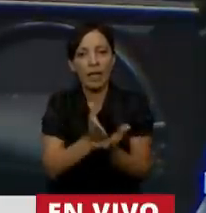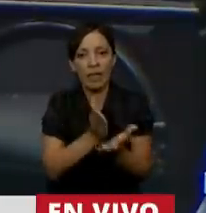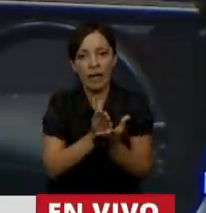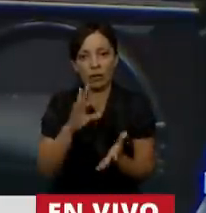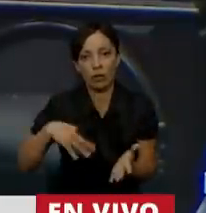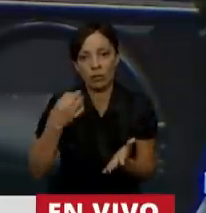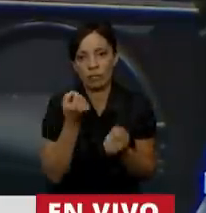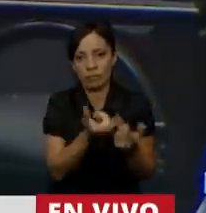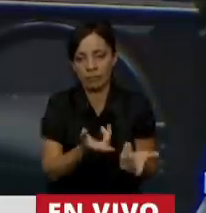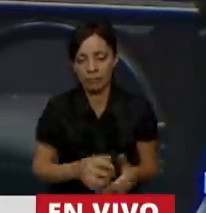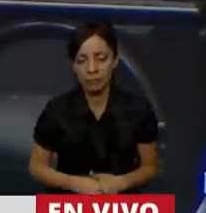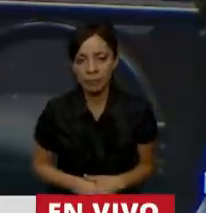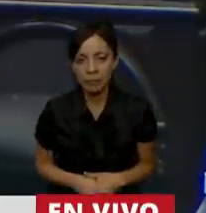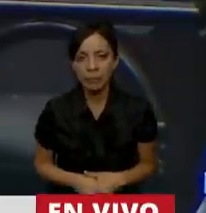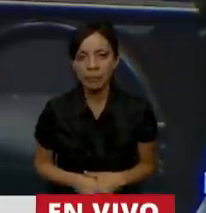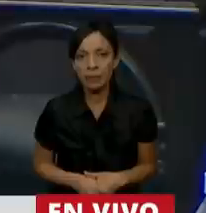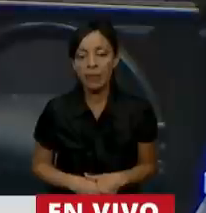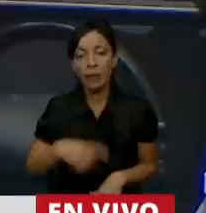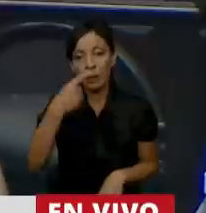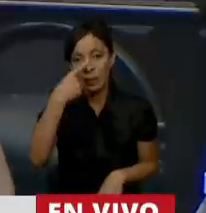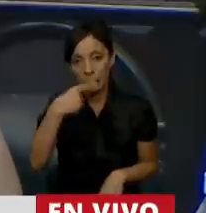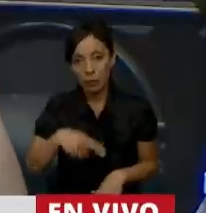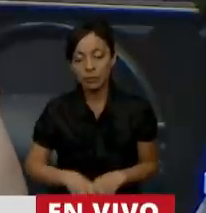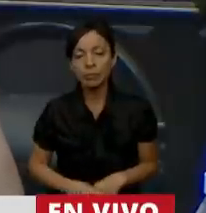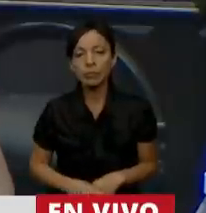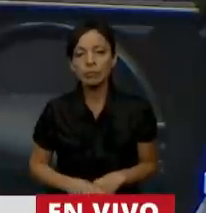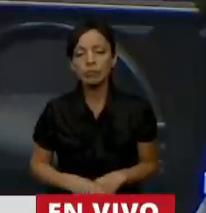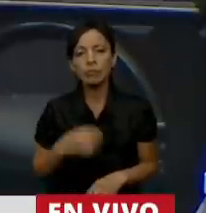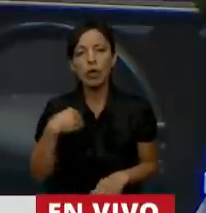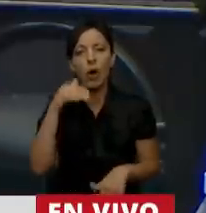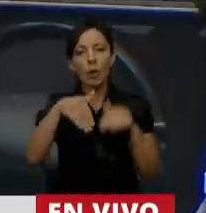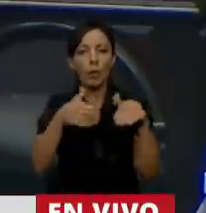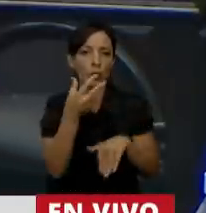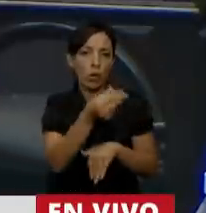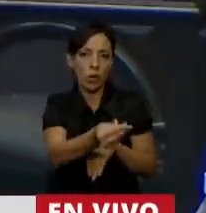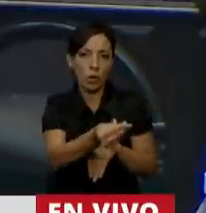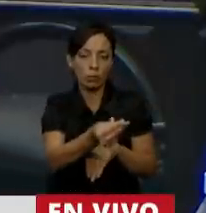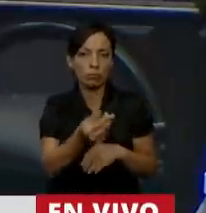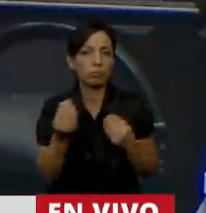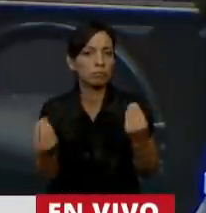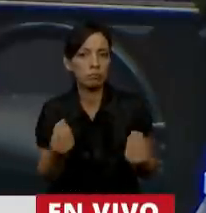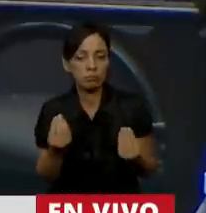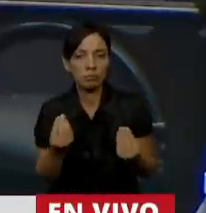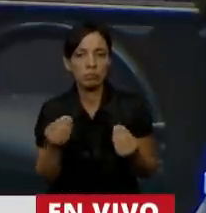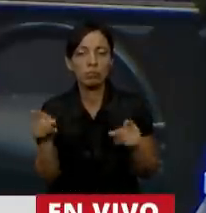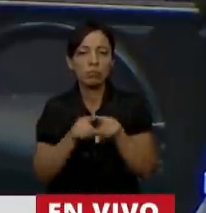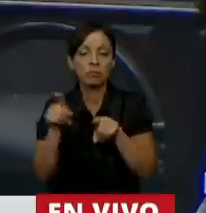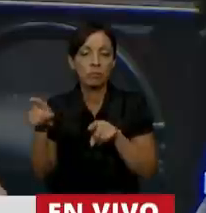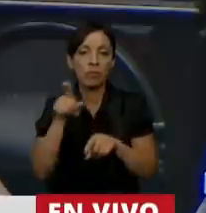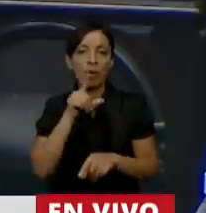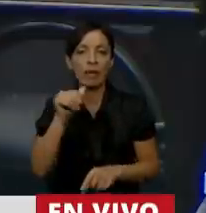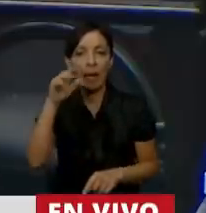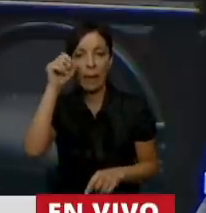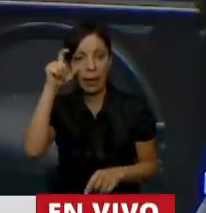a la vida. Para finalizar, voy a fundamentar mi voto negativo con la posición del doctor Tabaré